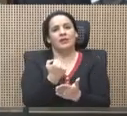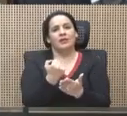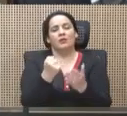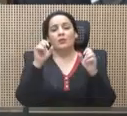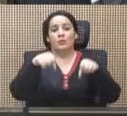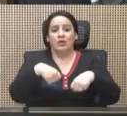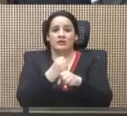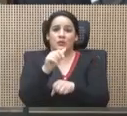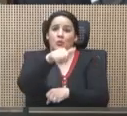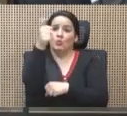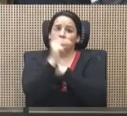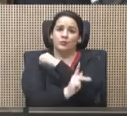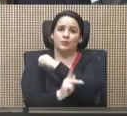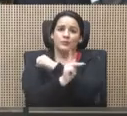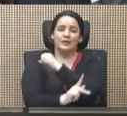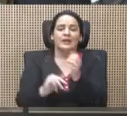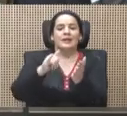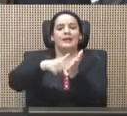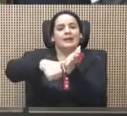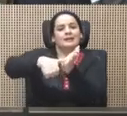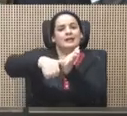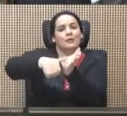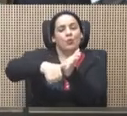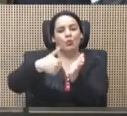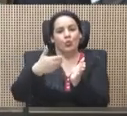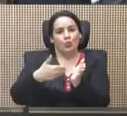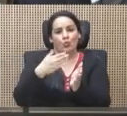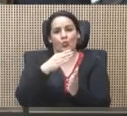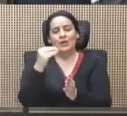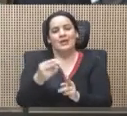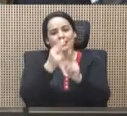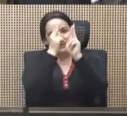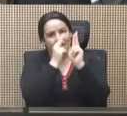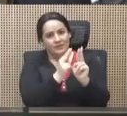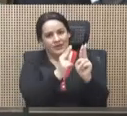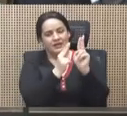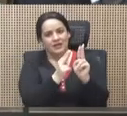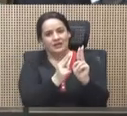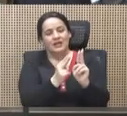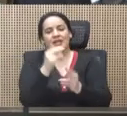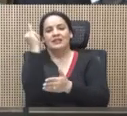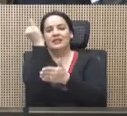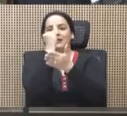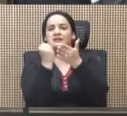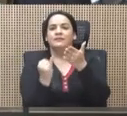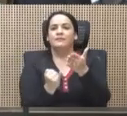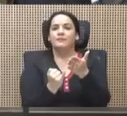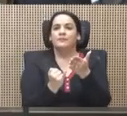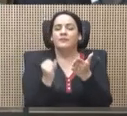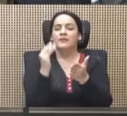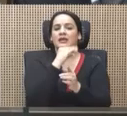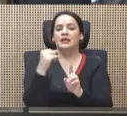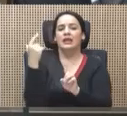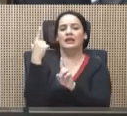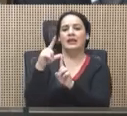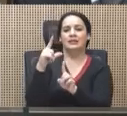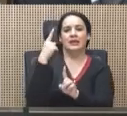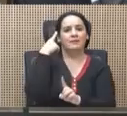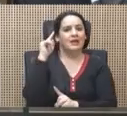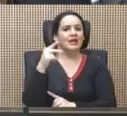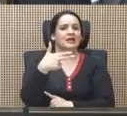es hoy el voto y el benemeritazgo de las artes y las letras para